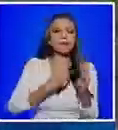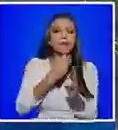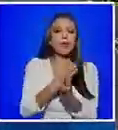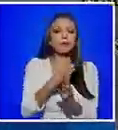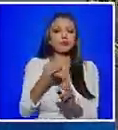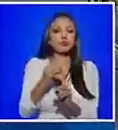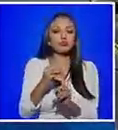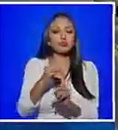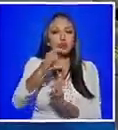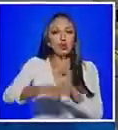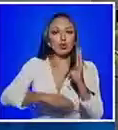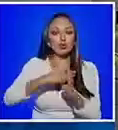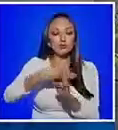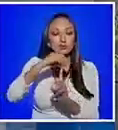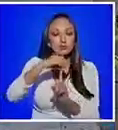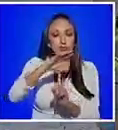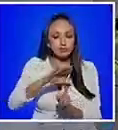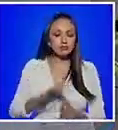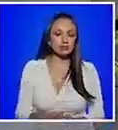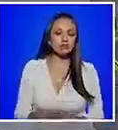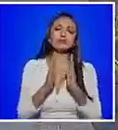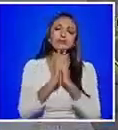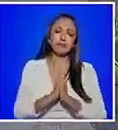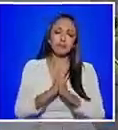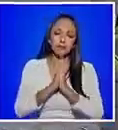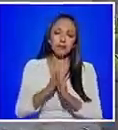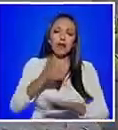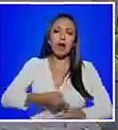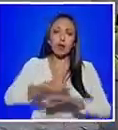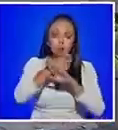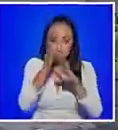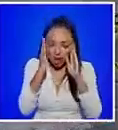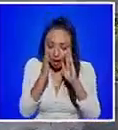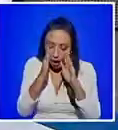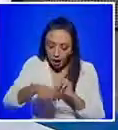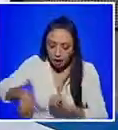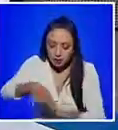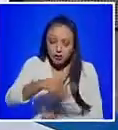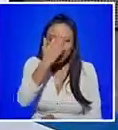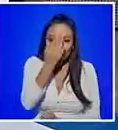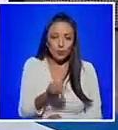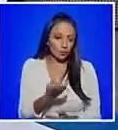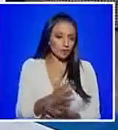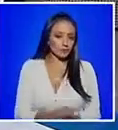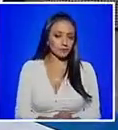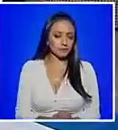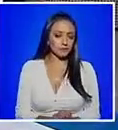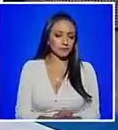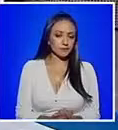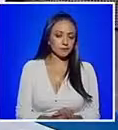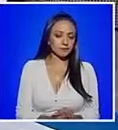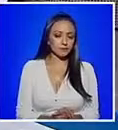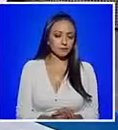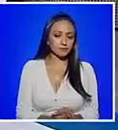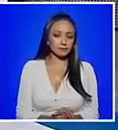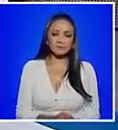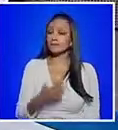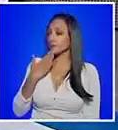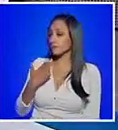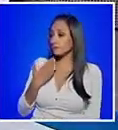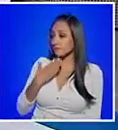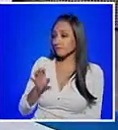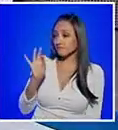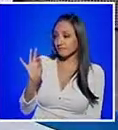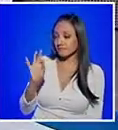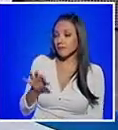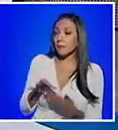acá en el sector de Pomasqui. Los vecinos piden la intervención de las autoridades de aquí en el sector. Muy buenos días. Gracias, Alex, por la información, y estaremos